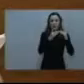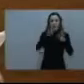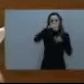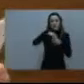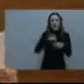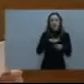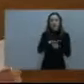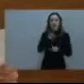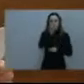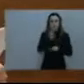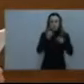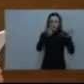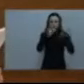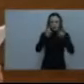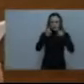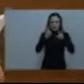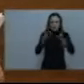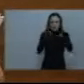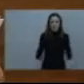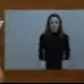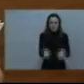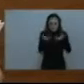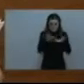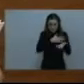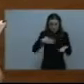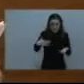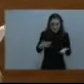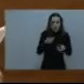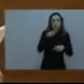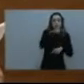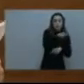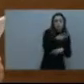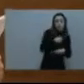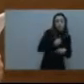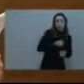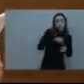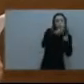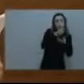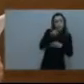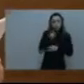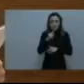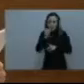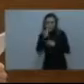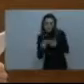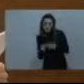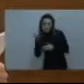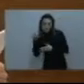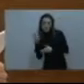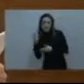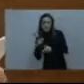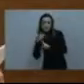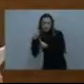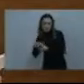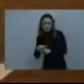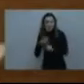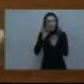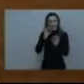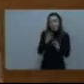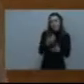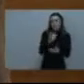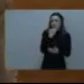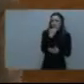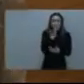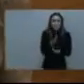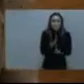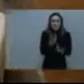primaria, lo acaba de referir usted, yo cuento, tú pintas y ella suma, apenas llega al 15% de la red pública.